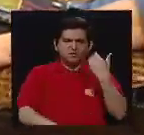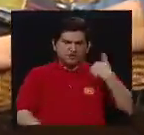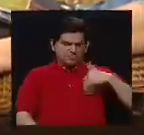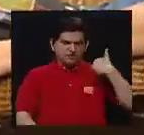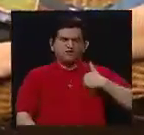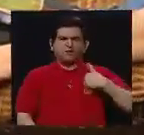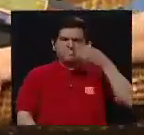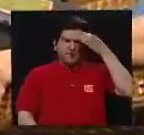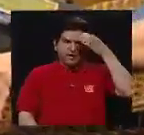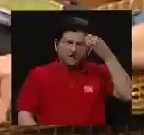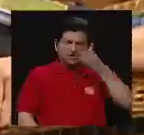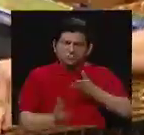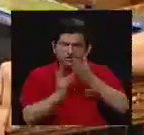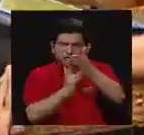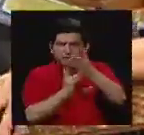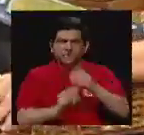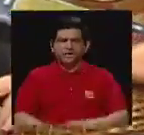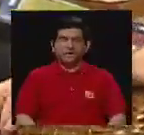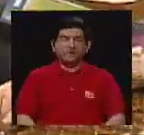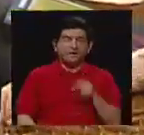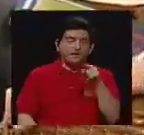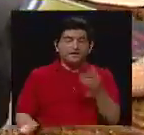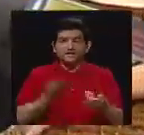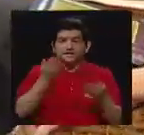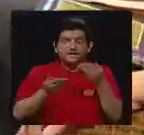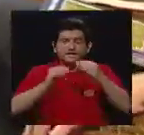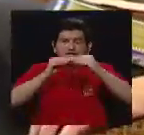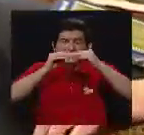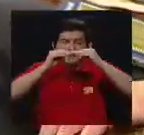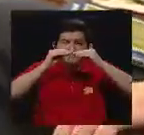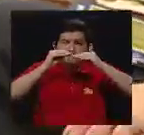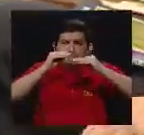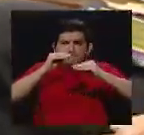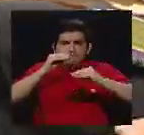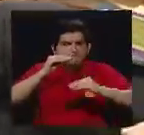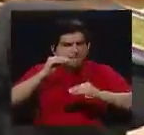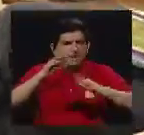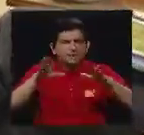forma de masculinidad en la cultura, que son las menos